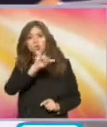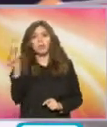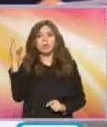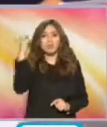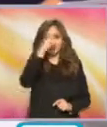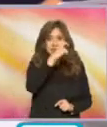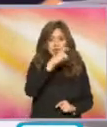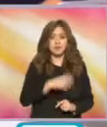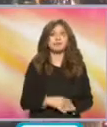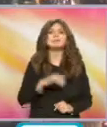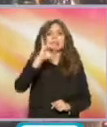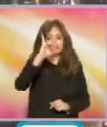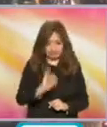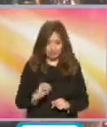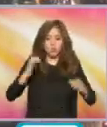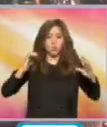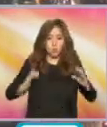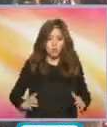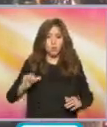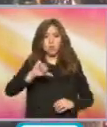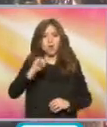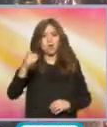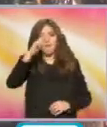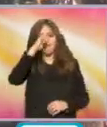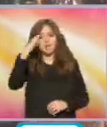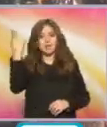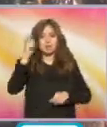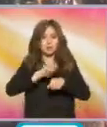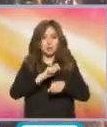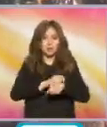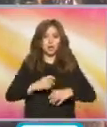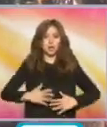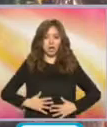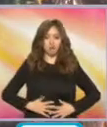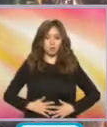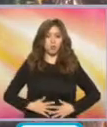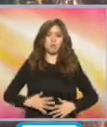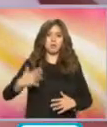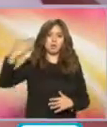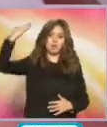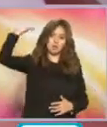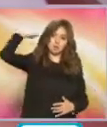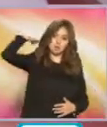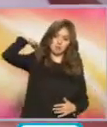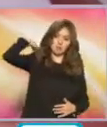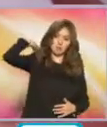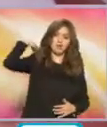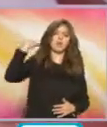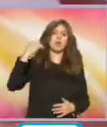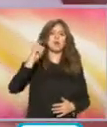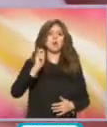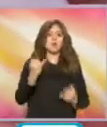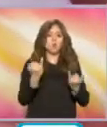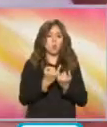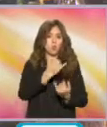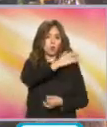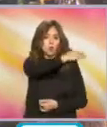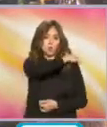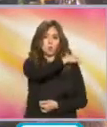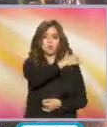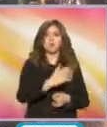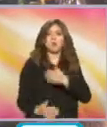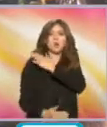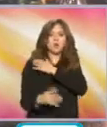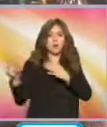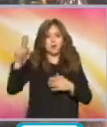hay zonas más fáciles de retirar el tatuaje, por ejemplo, abdomen, espalda, omóplato o cerca Sí, del aquí hombro. atrás, ajá. Así es. ¿Eso